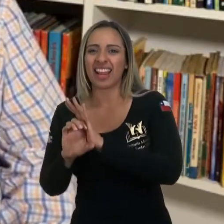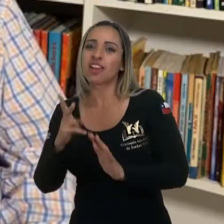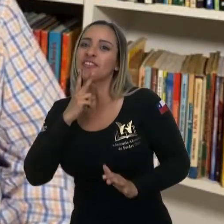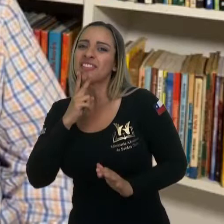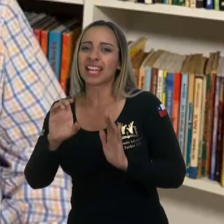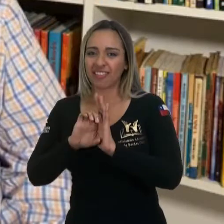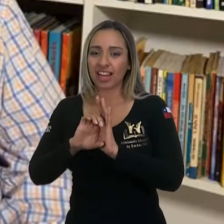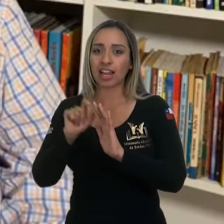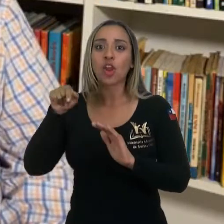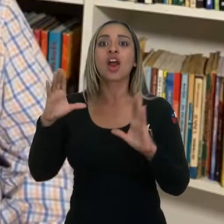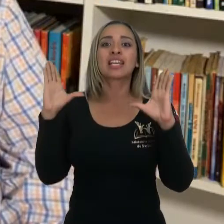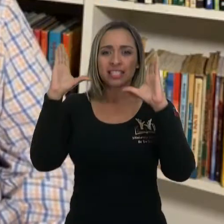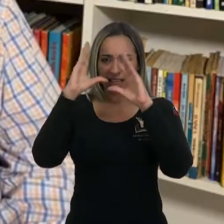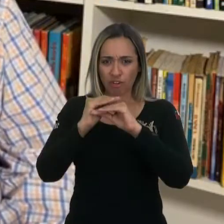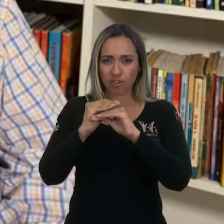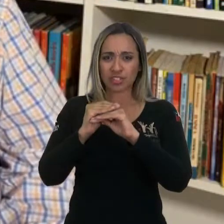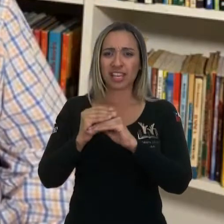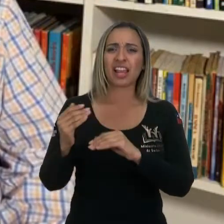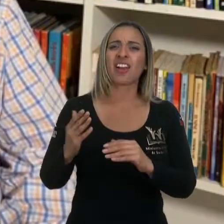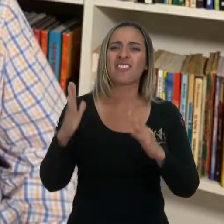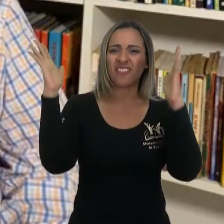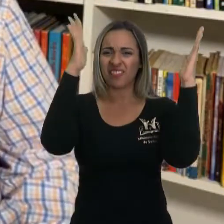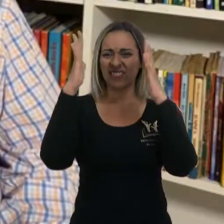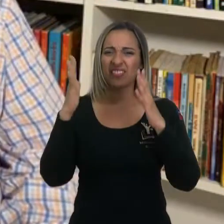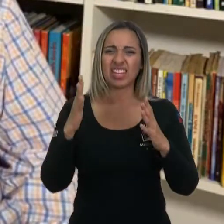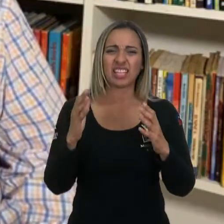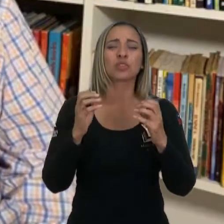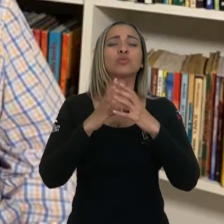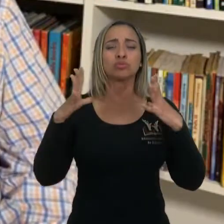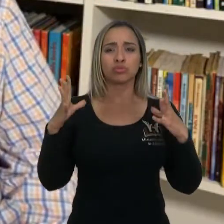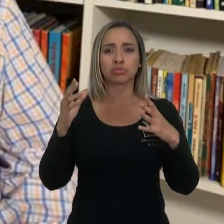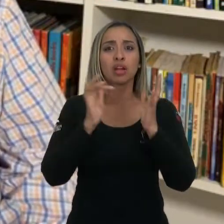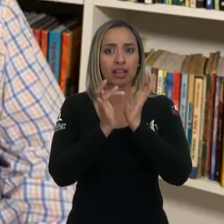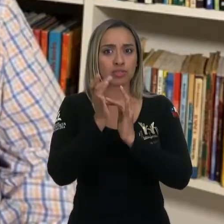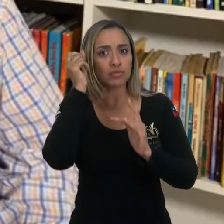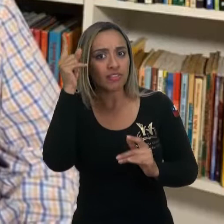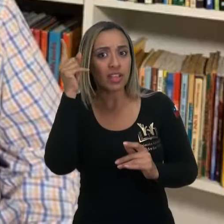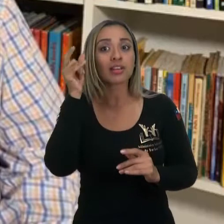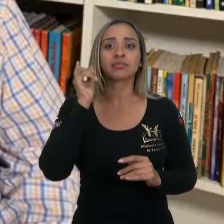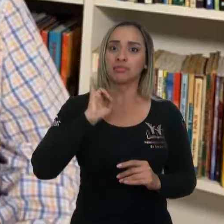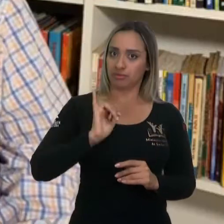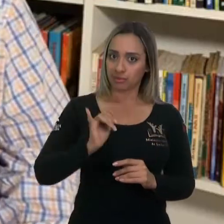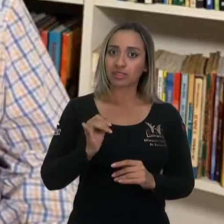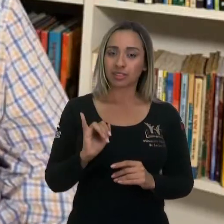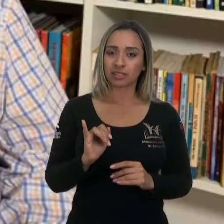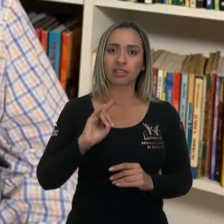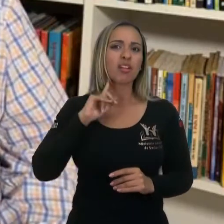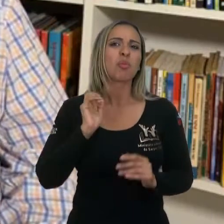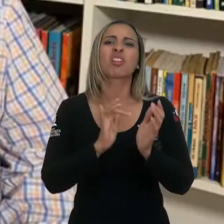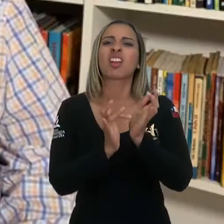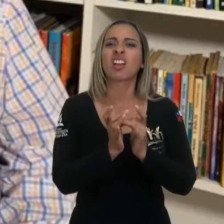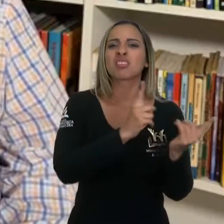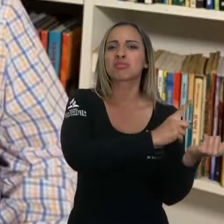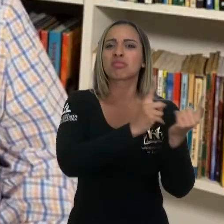esa noche habría un viento terrible y espantoso ahí en el mar de Galilea? Claro que sabía. ¿Y por qué los llevó?